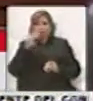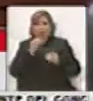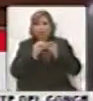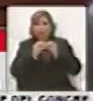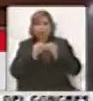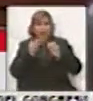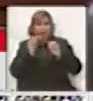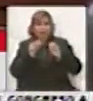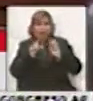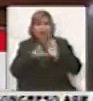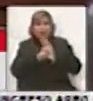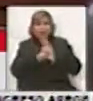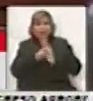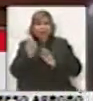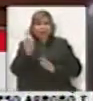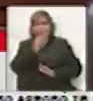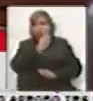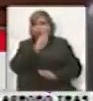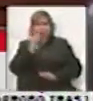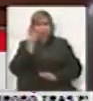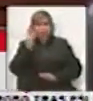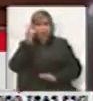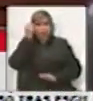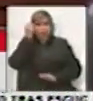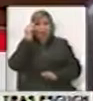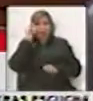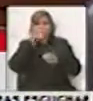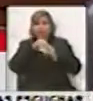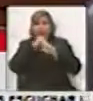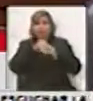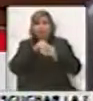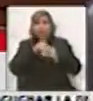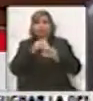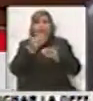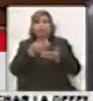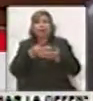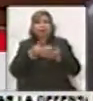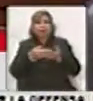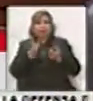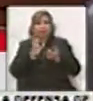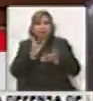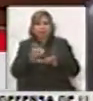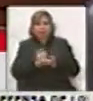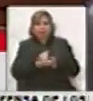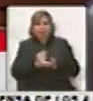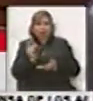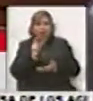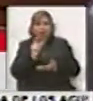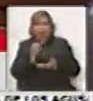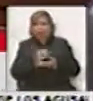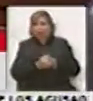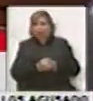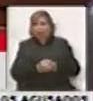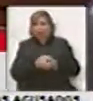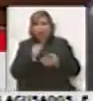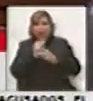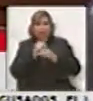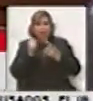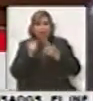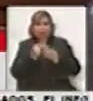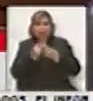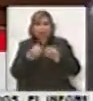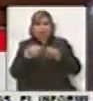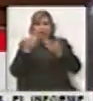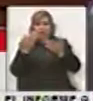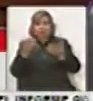de la presente ley no se entiende como depósito los recursos financieros o no financieros que los socios entreguen a